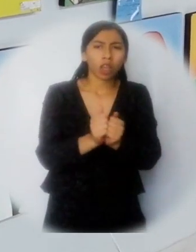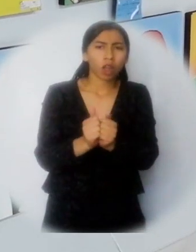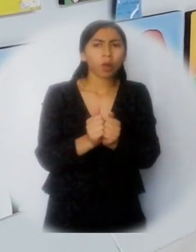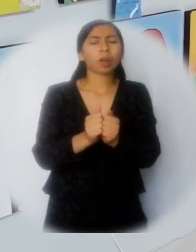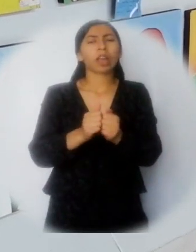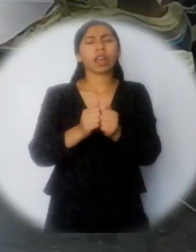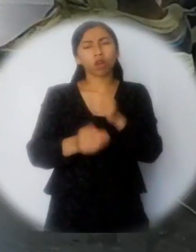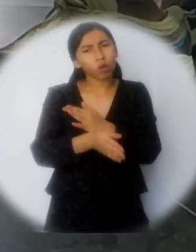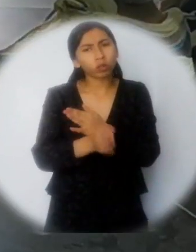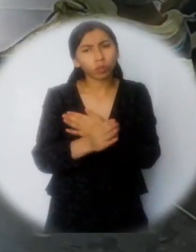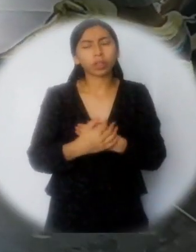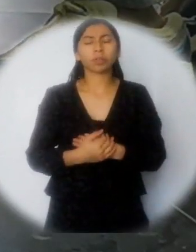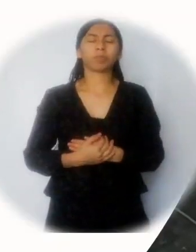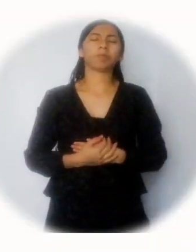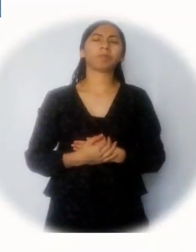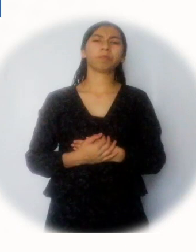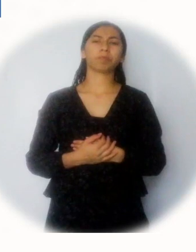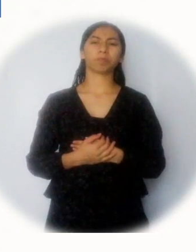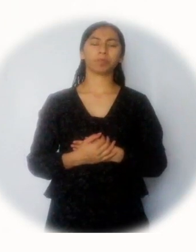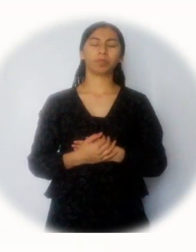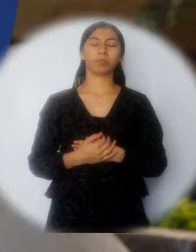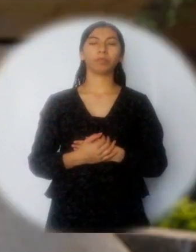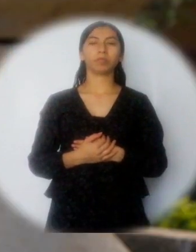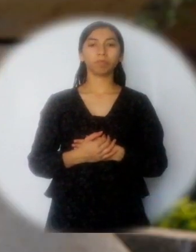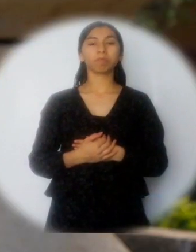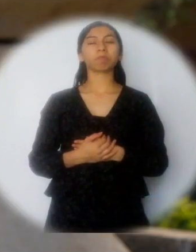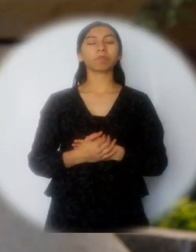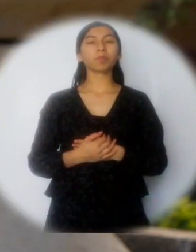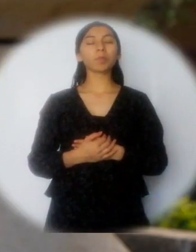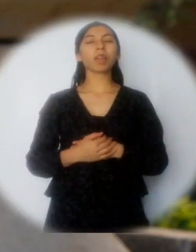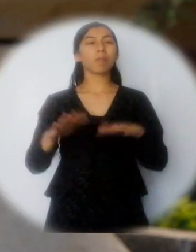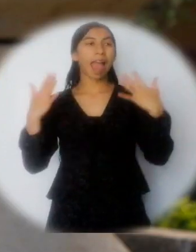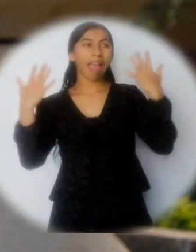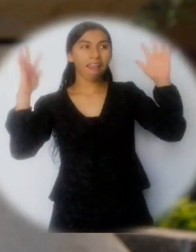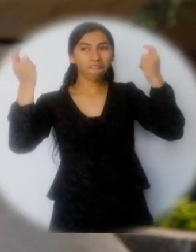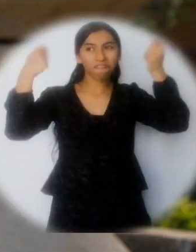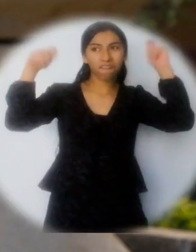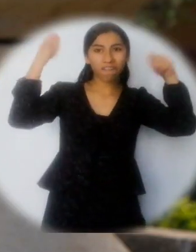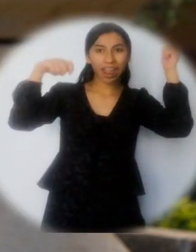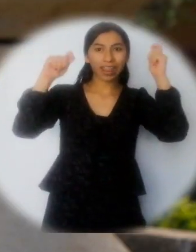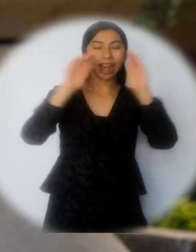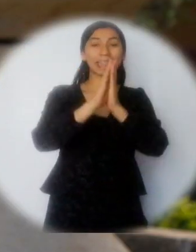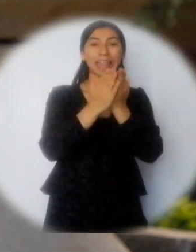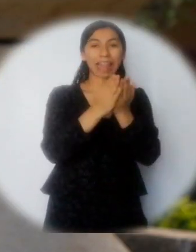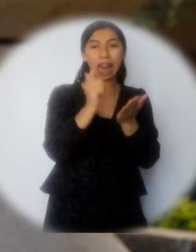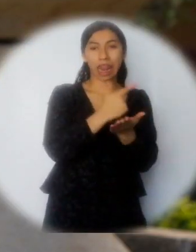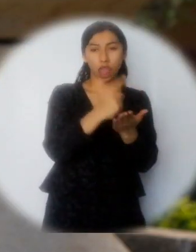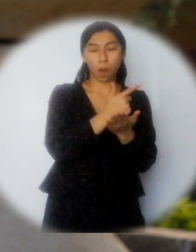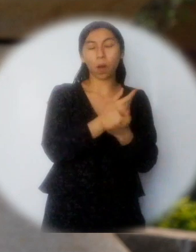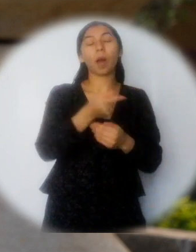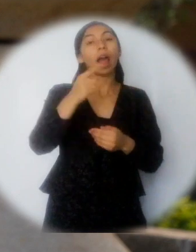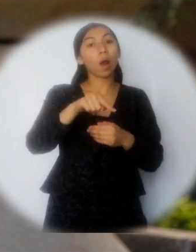acompañamiento a estas familias en su duelo. En la Feria Virtual del Libro que se desarrolla en Cúcuta, 3 jóvenes